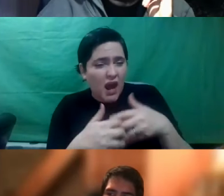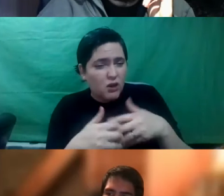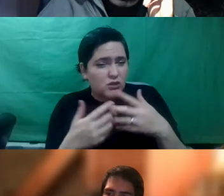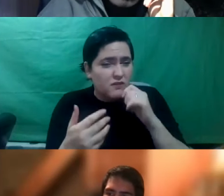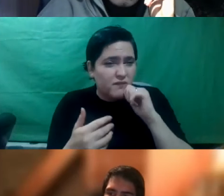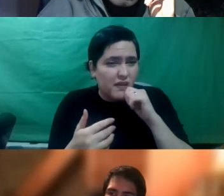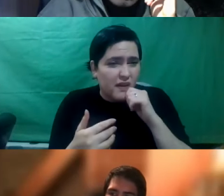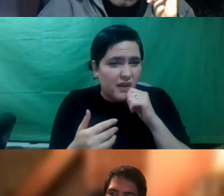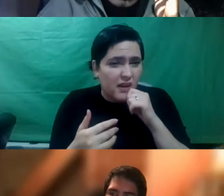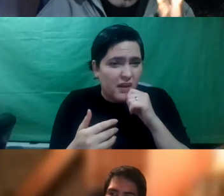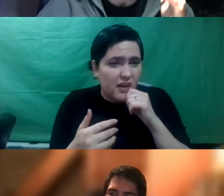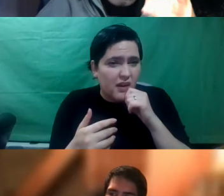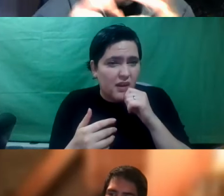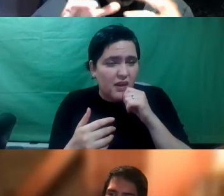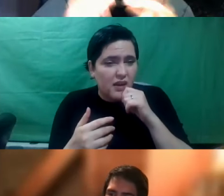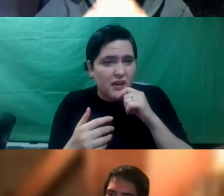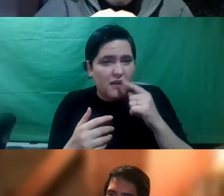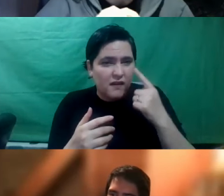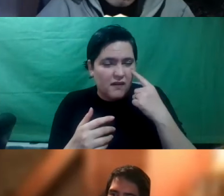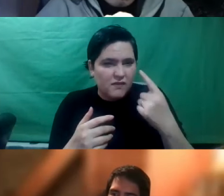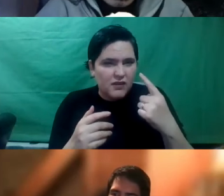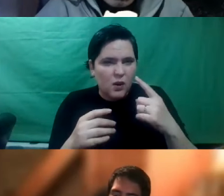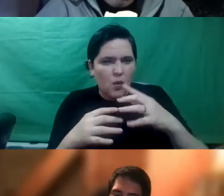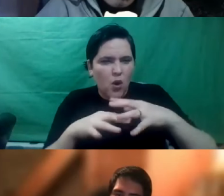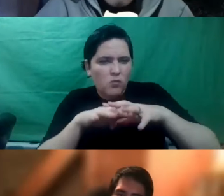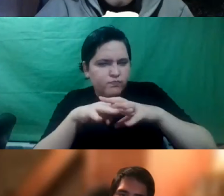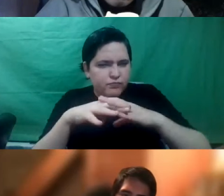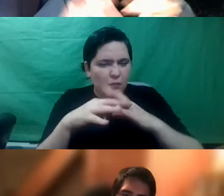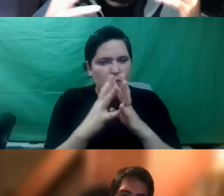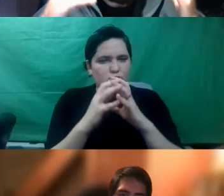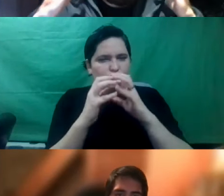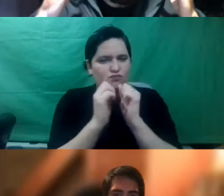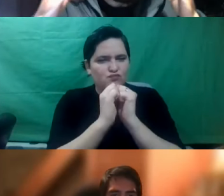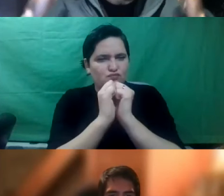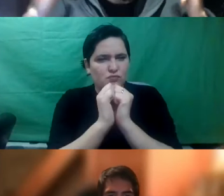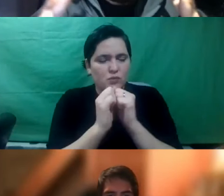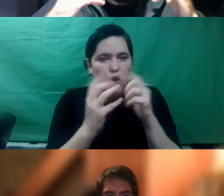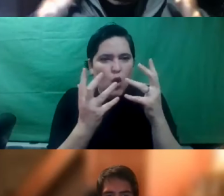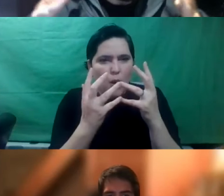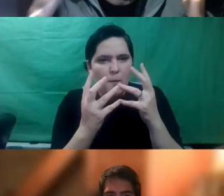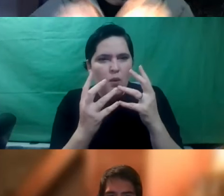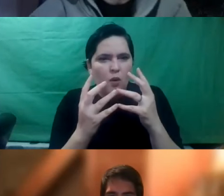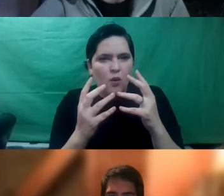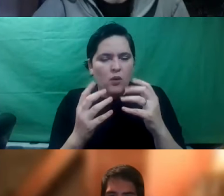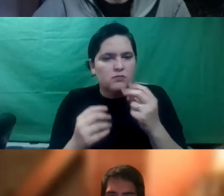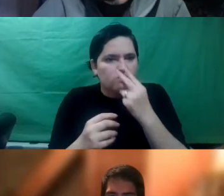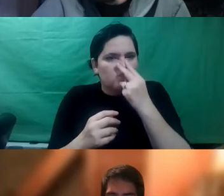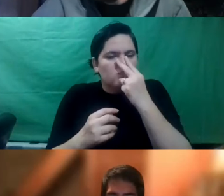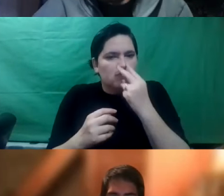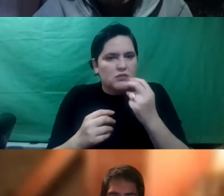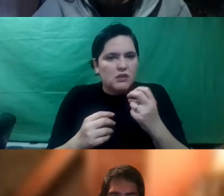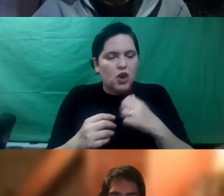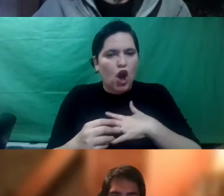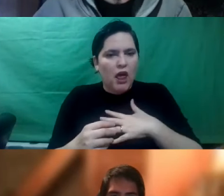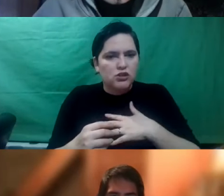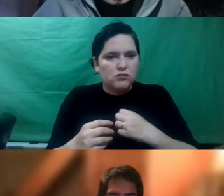como a darle restricciones espaciales de tejido, cómo interactúa, digamos, las presiones de, digamos, la respiración, el